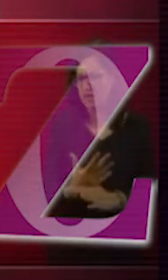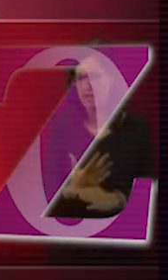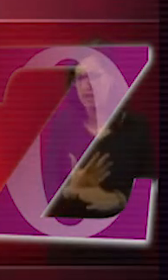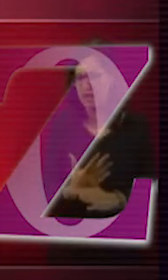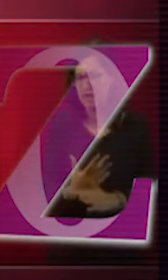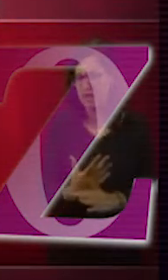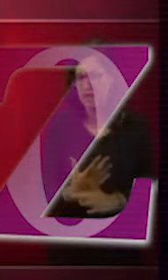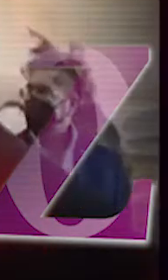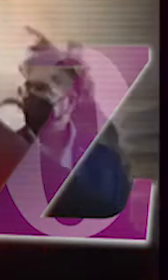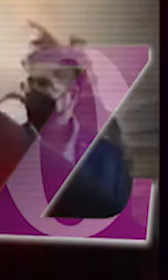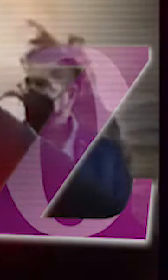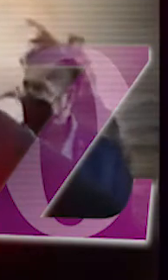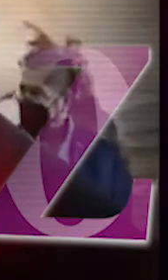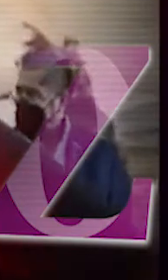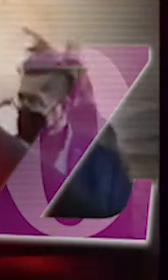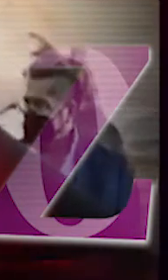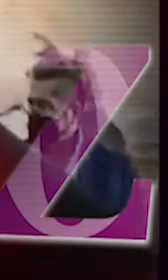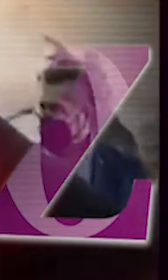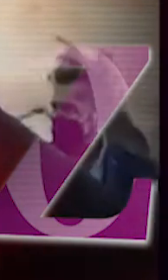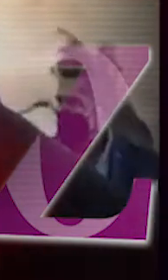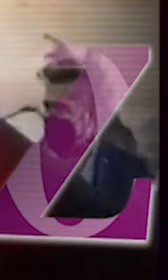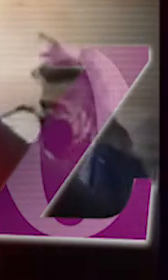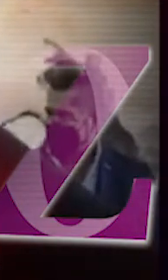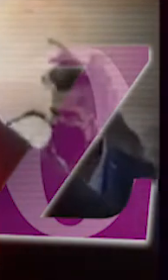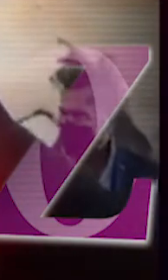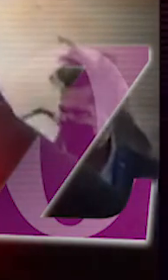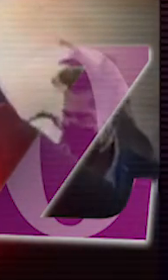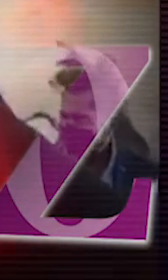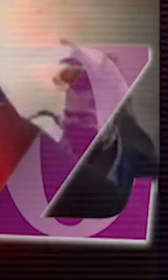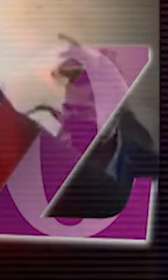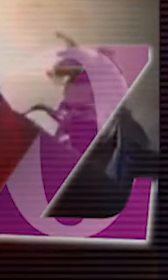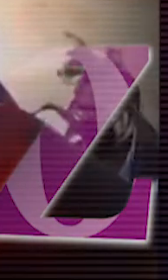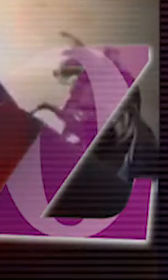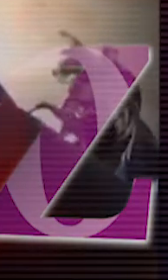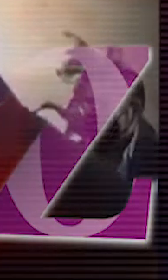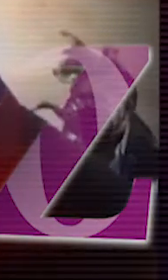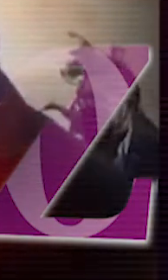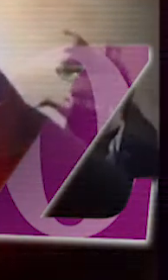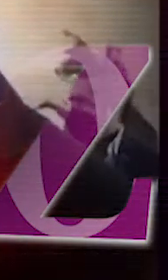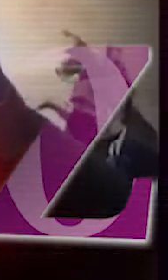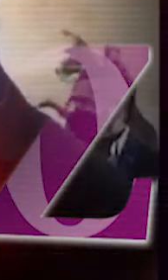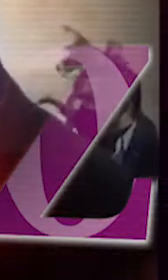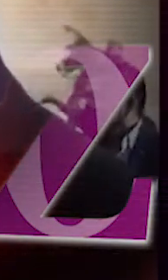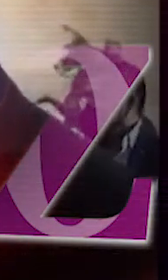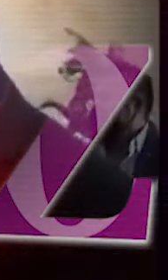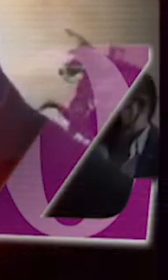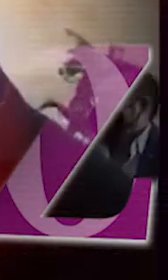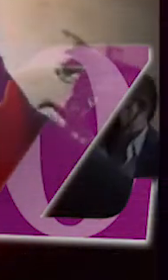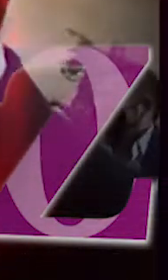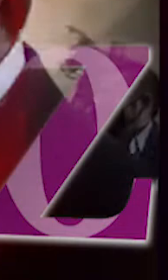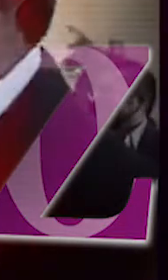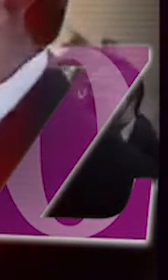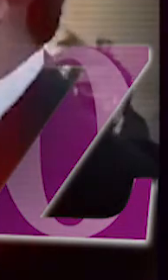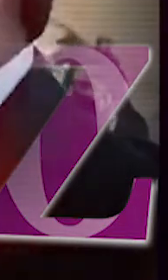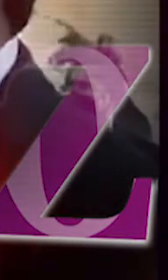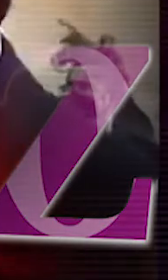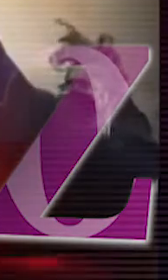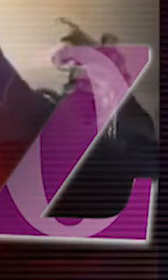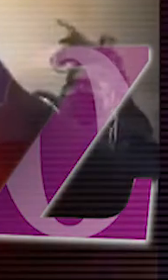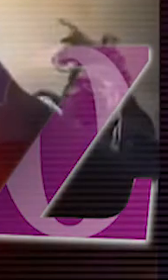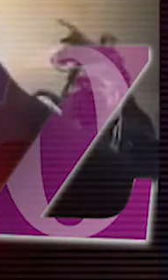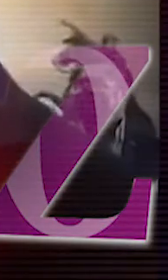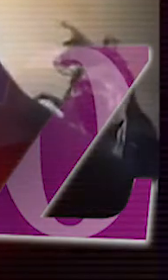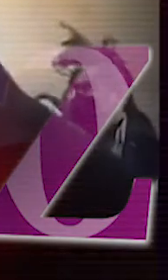también tenemos a un gobernador como Cuauhtémoc Blanco que en 3 ocasiones consecutivas, en menos